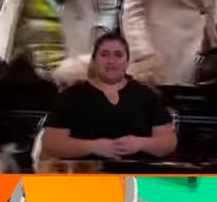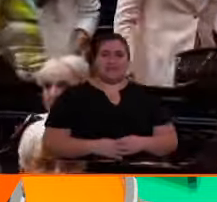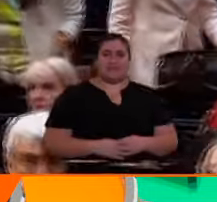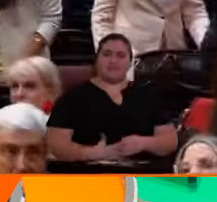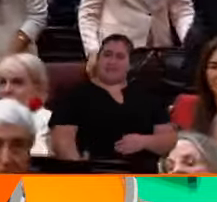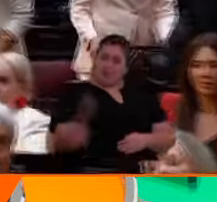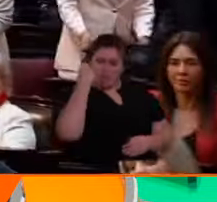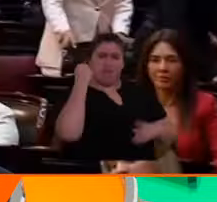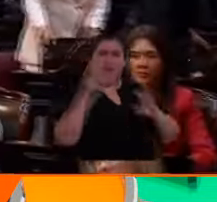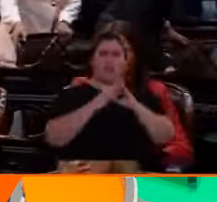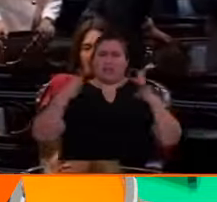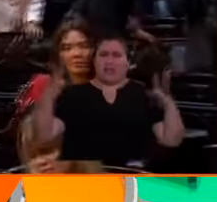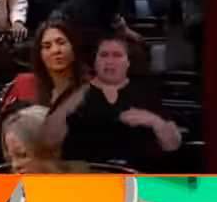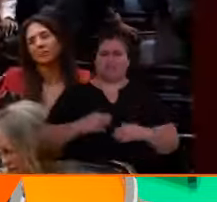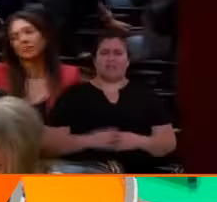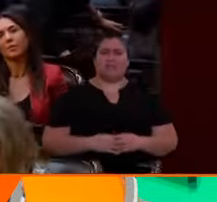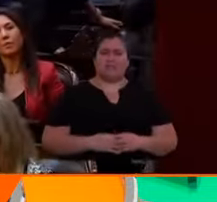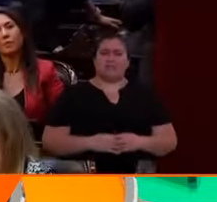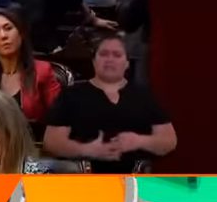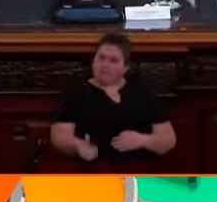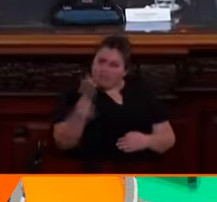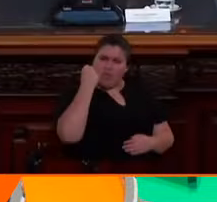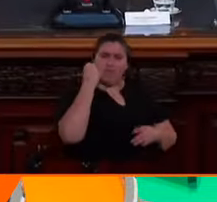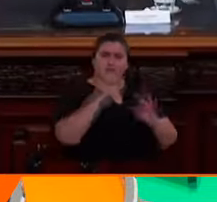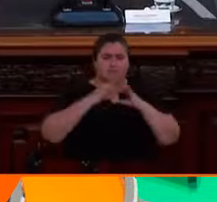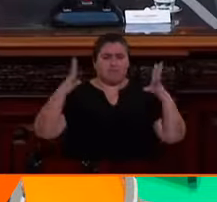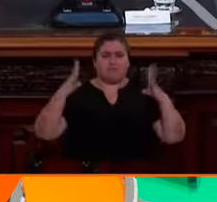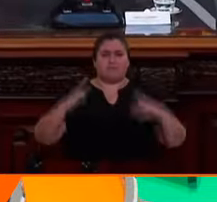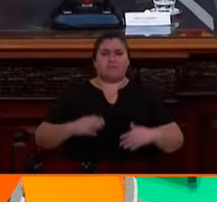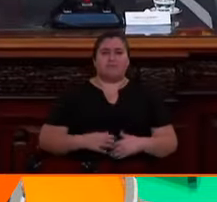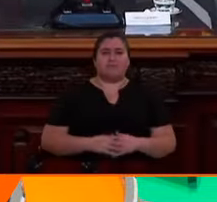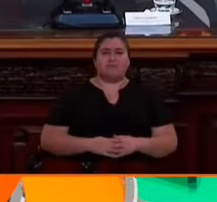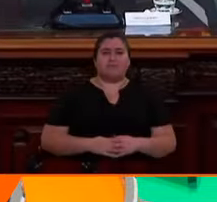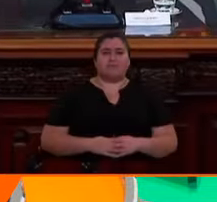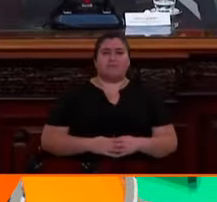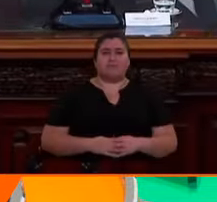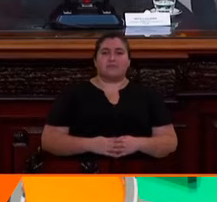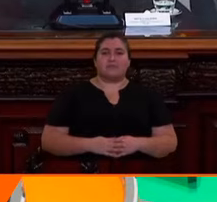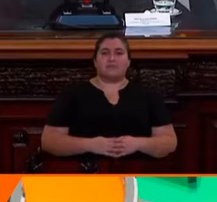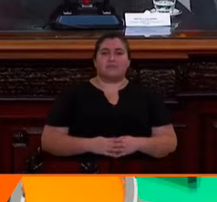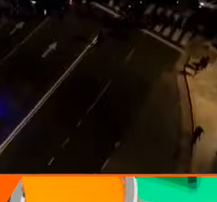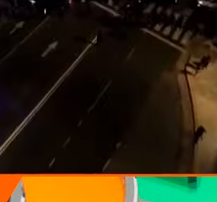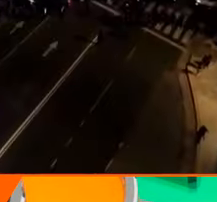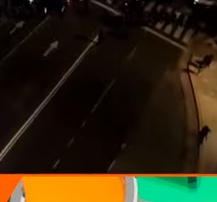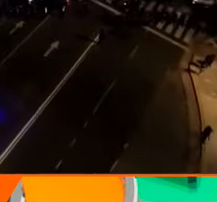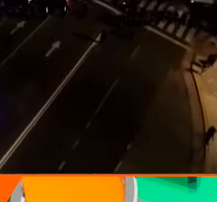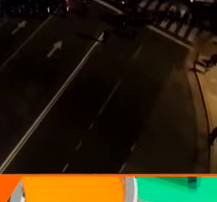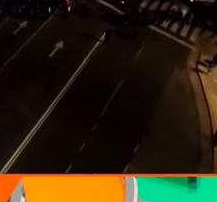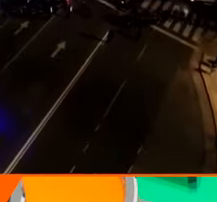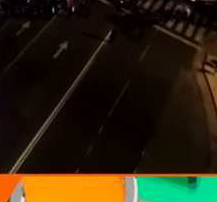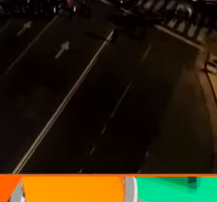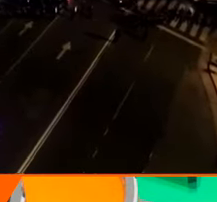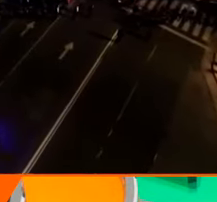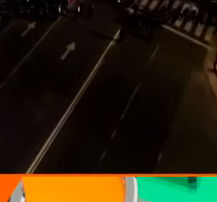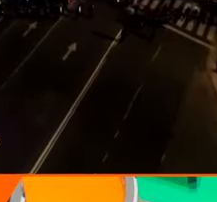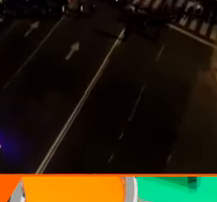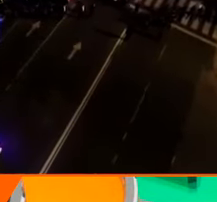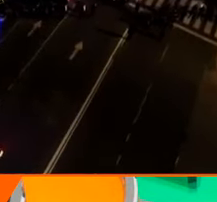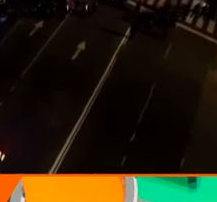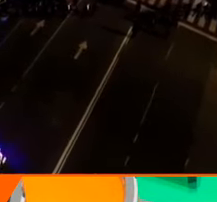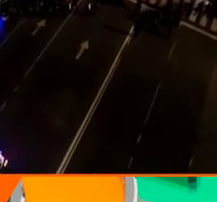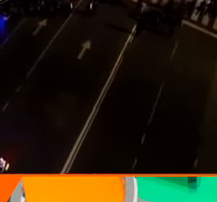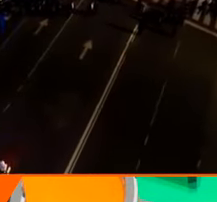comparto, en tener una coherencia en el decir y en el hacer con lo que se expresó en su campaña. Recordemos que fue el